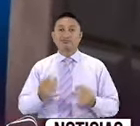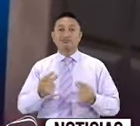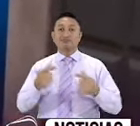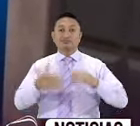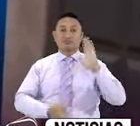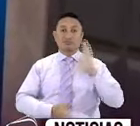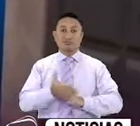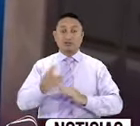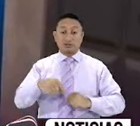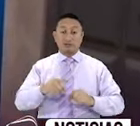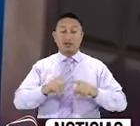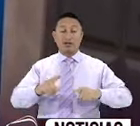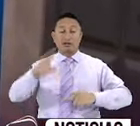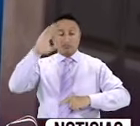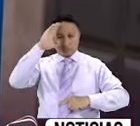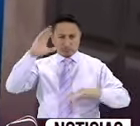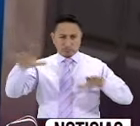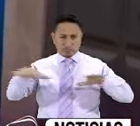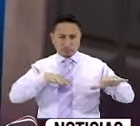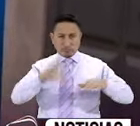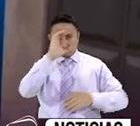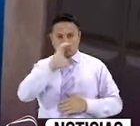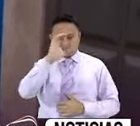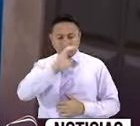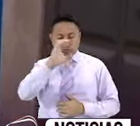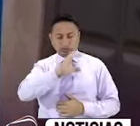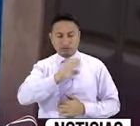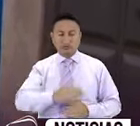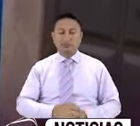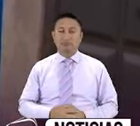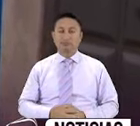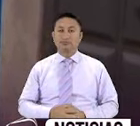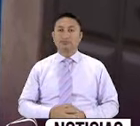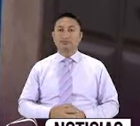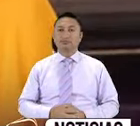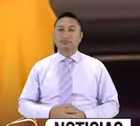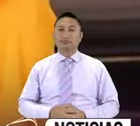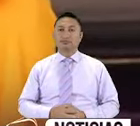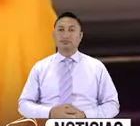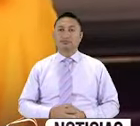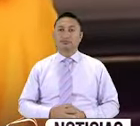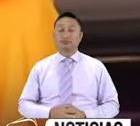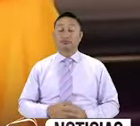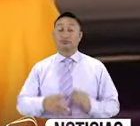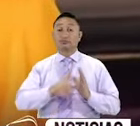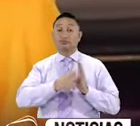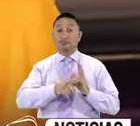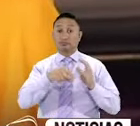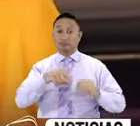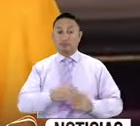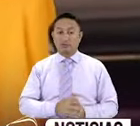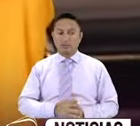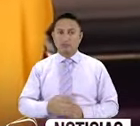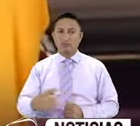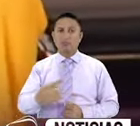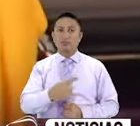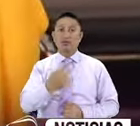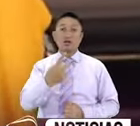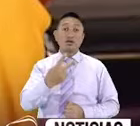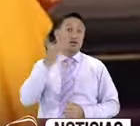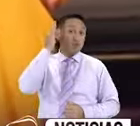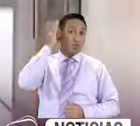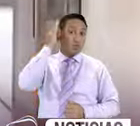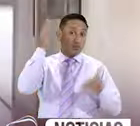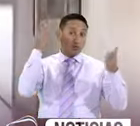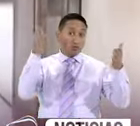varios operativos de búsqueda por parte de la Policía Nacional. Minutos más tarde encontraron a las 2 maestras quienes habían